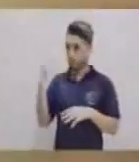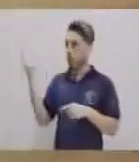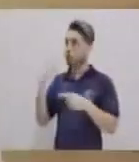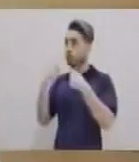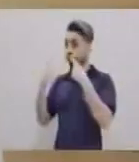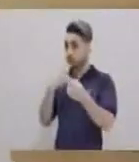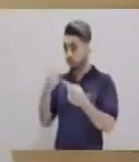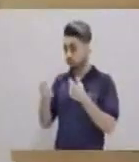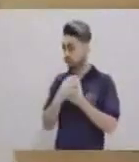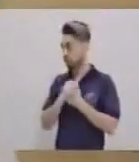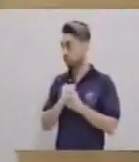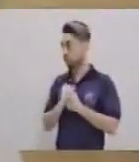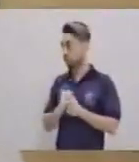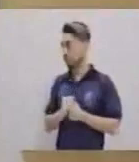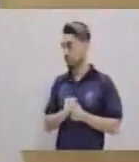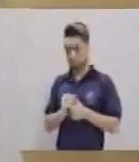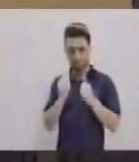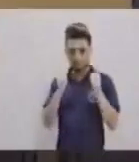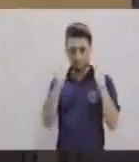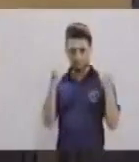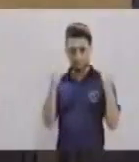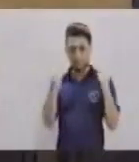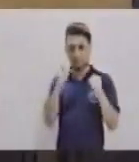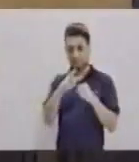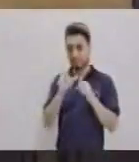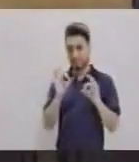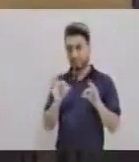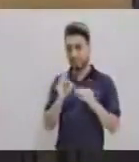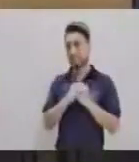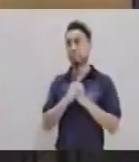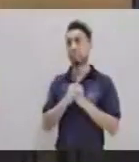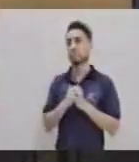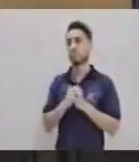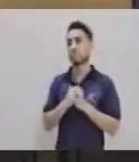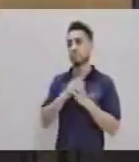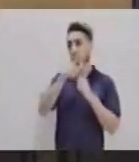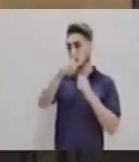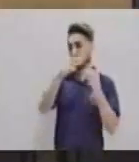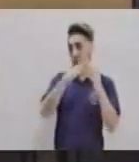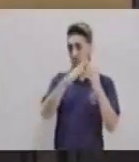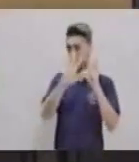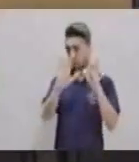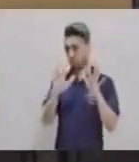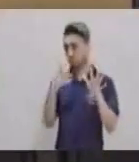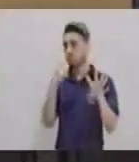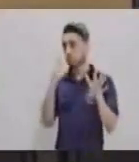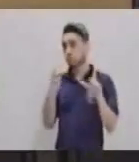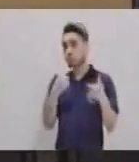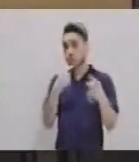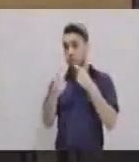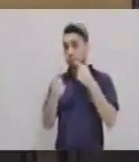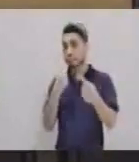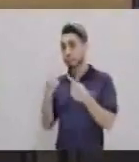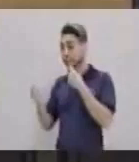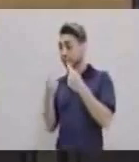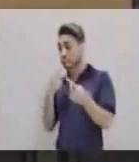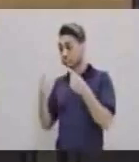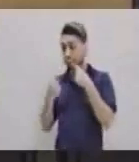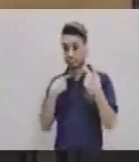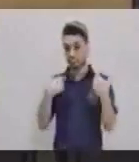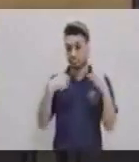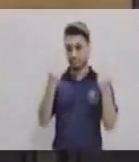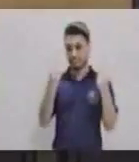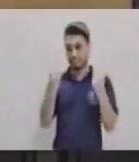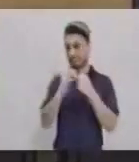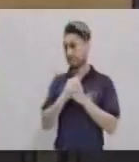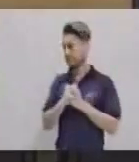Ralph Mugmuka, buen trabajo. Ha realizado un buen trabajo desde casa con esta pequeña conversación que